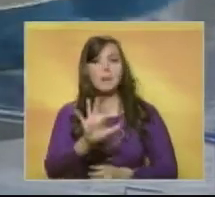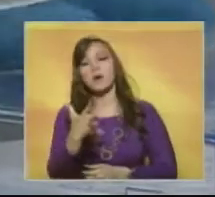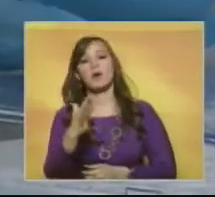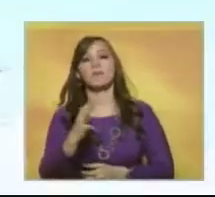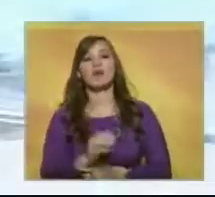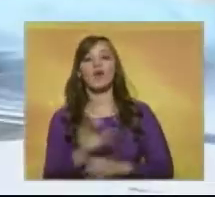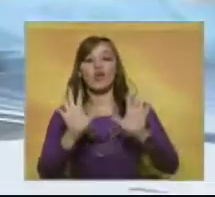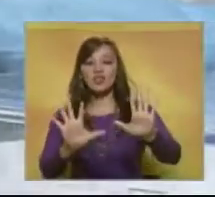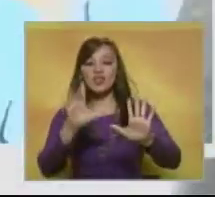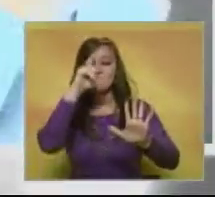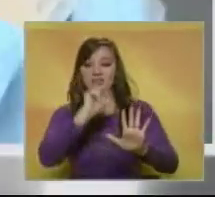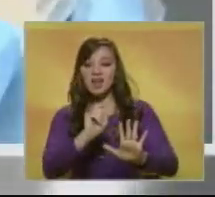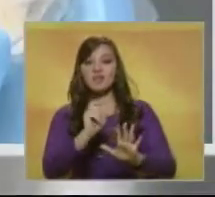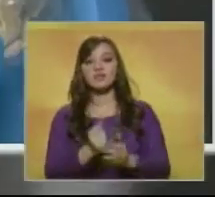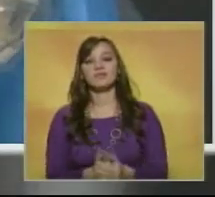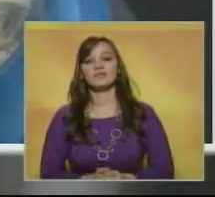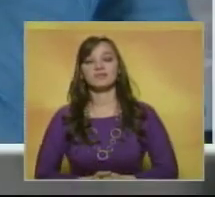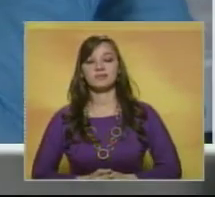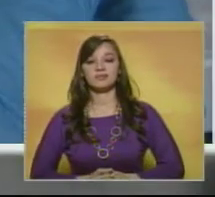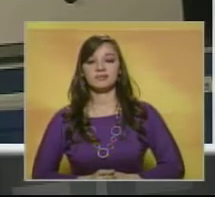unos 10 años.